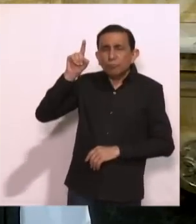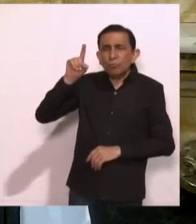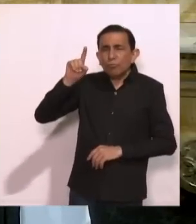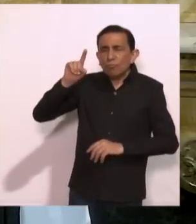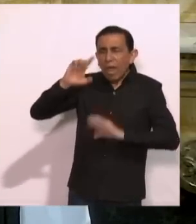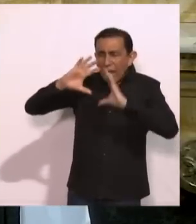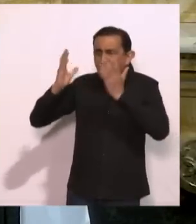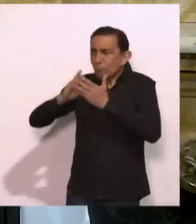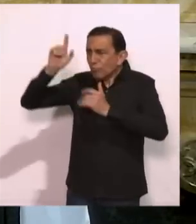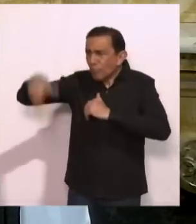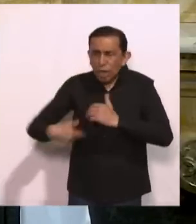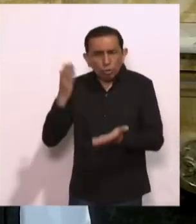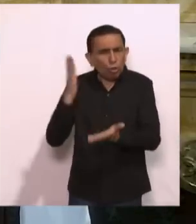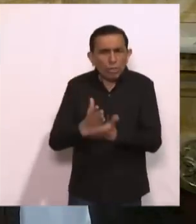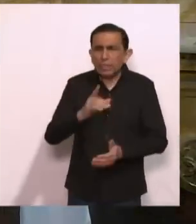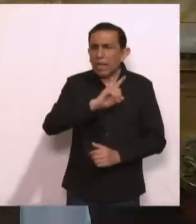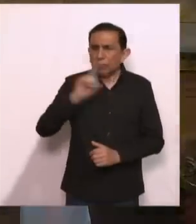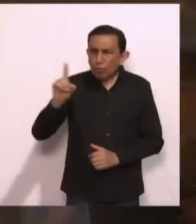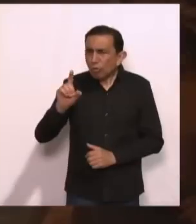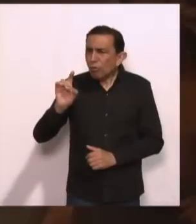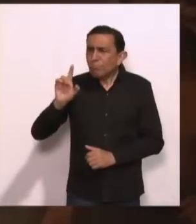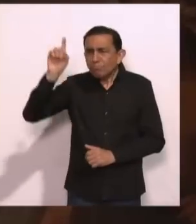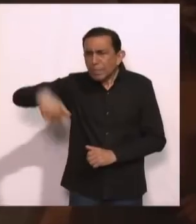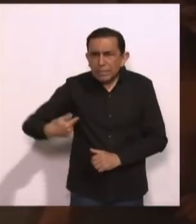Tú que no has venido a condenar, sino a perdonar.